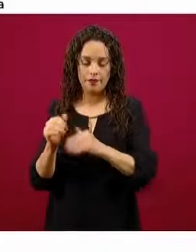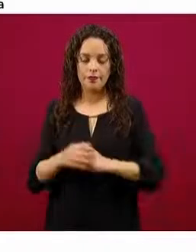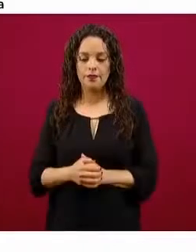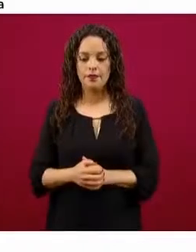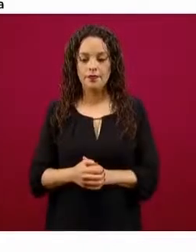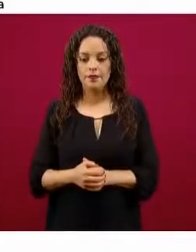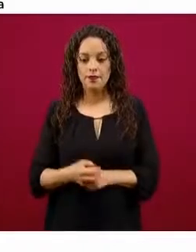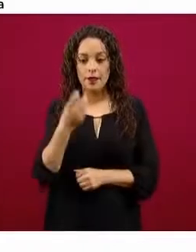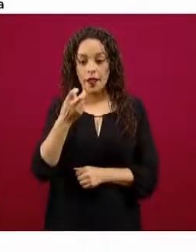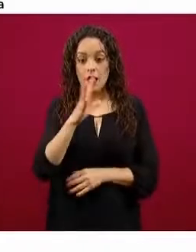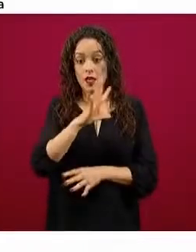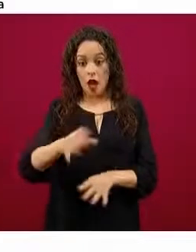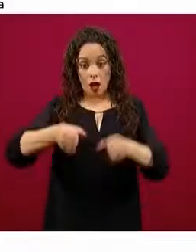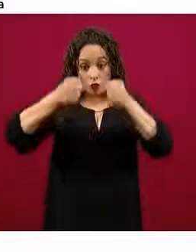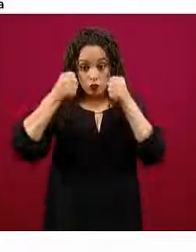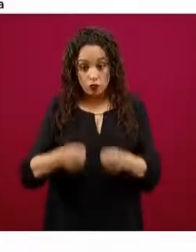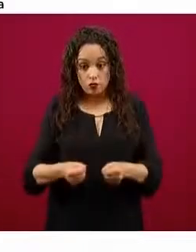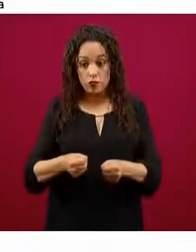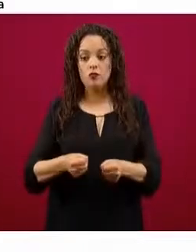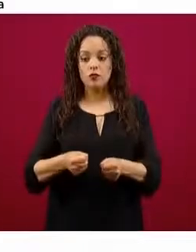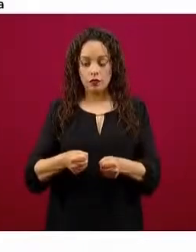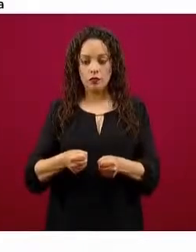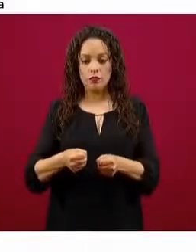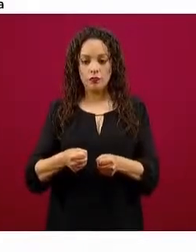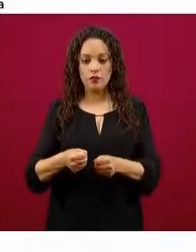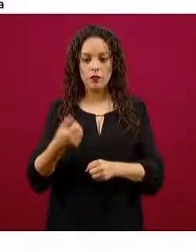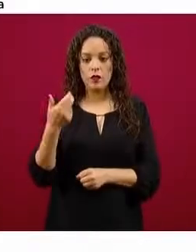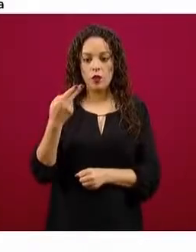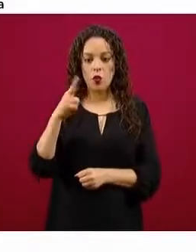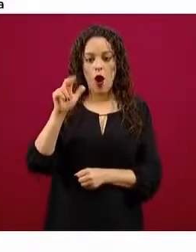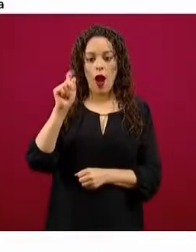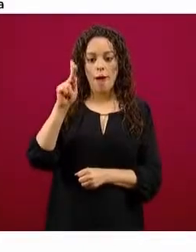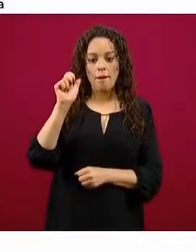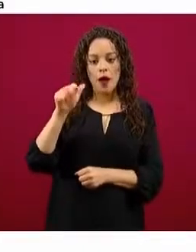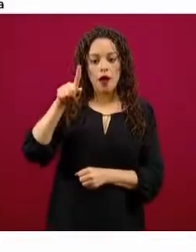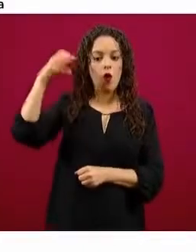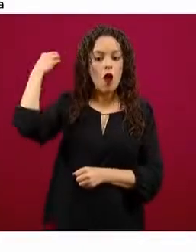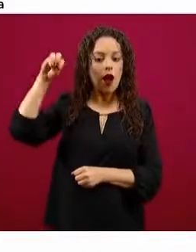primer caso ya confirmado en Guajuapan de León, en el hospital en Oaxaca.